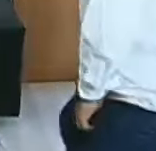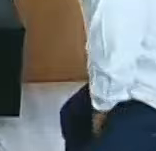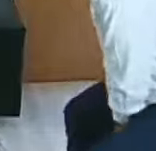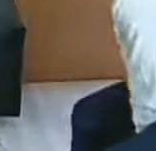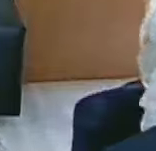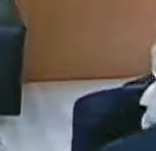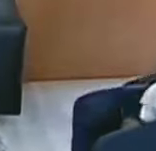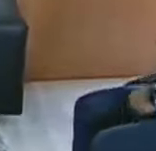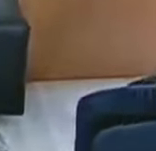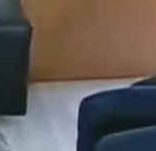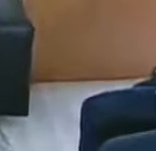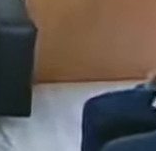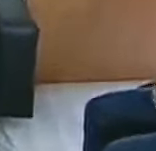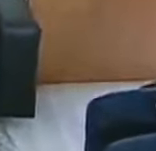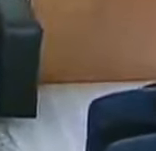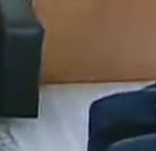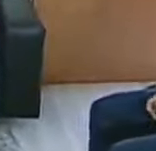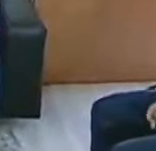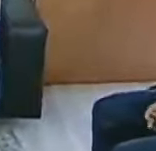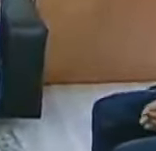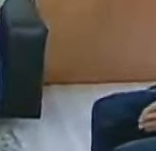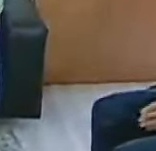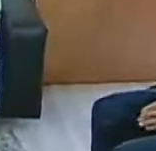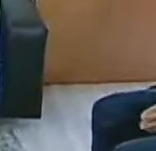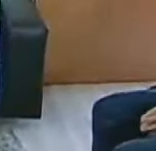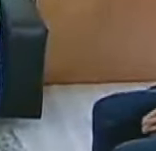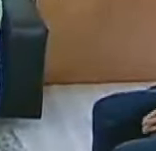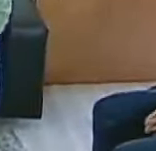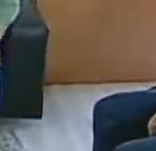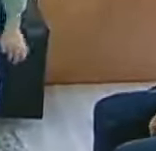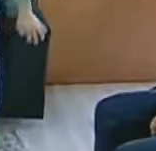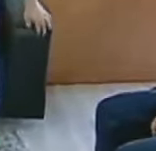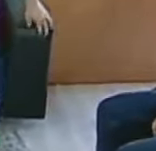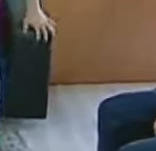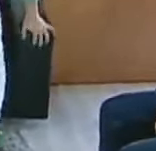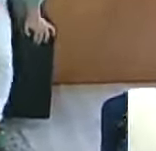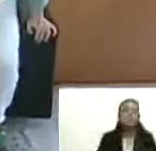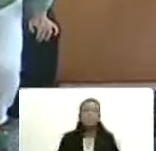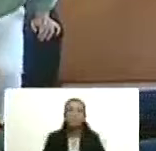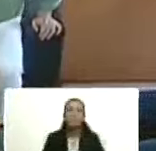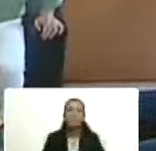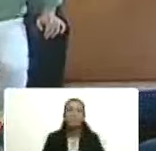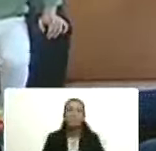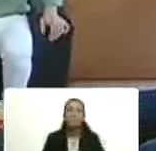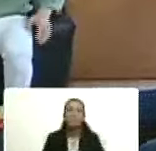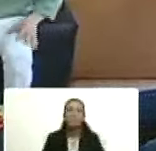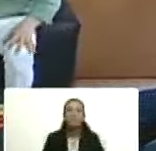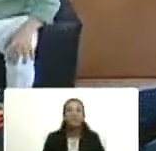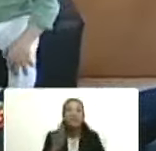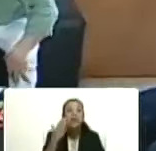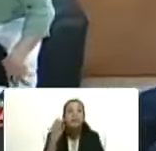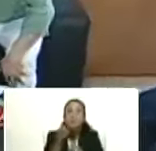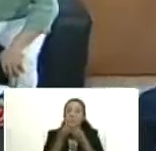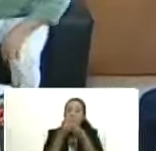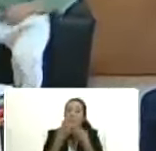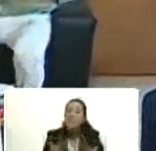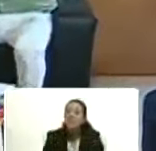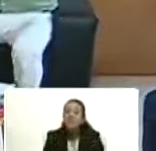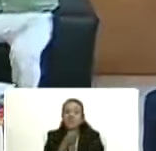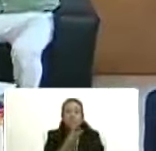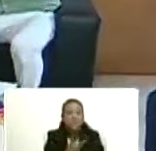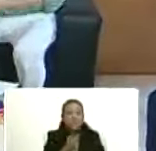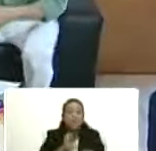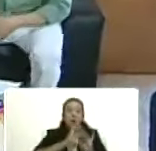Vamos a sentarnos acá. Presidente, de verdad, esto es algo milagroso. Algo